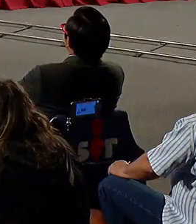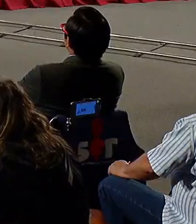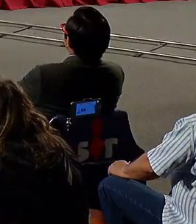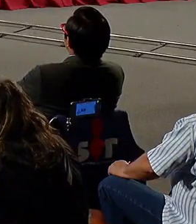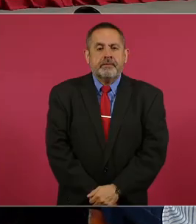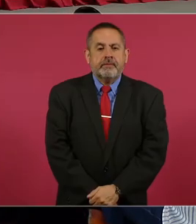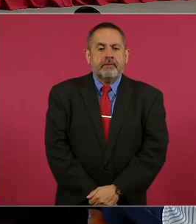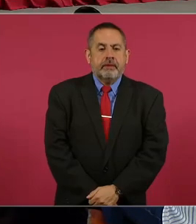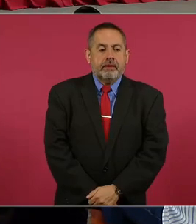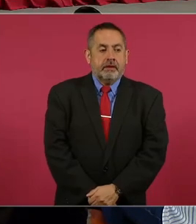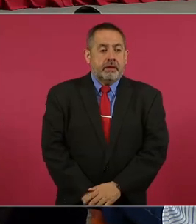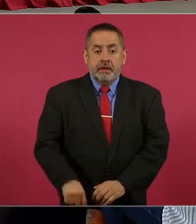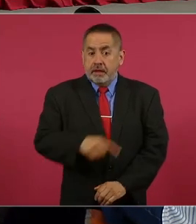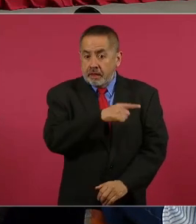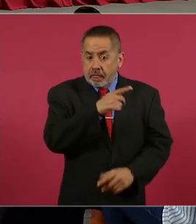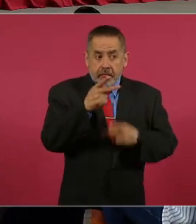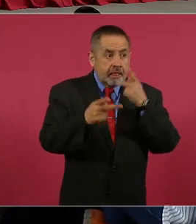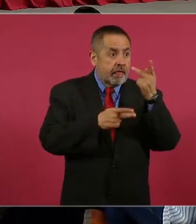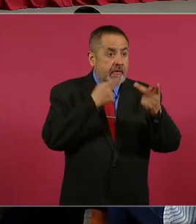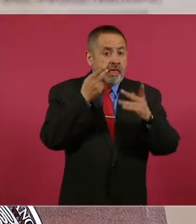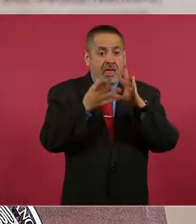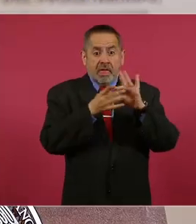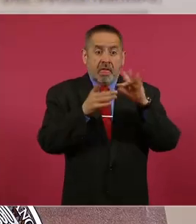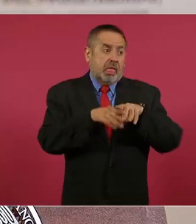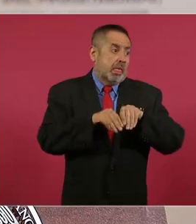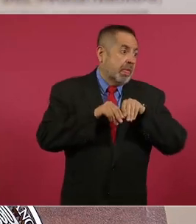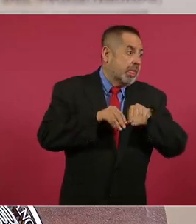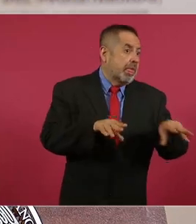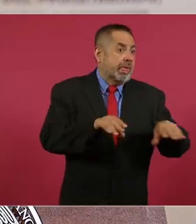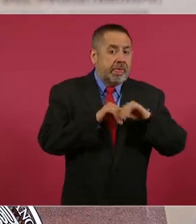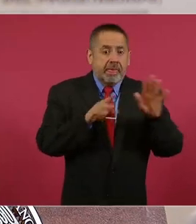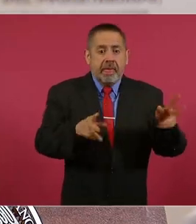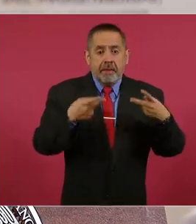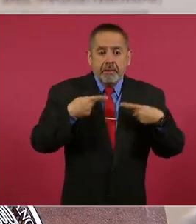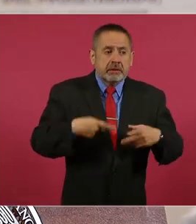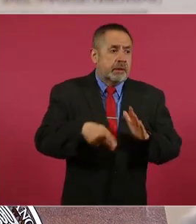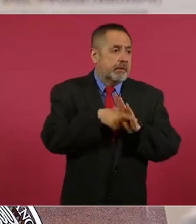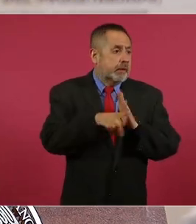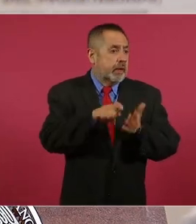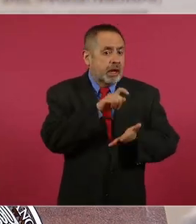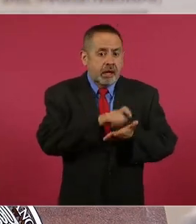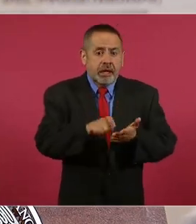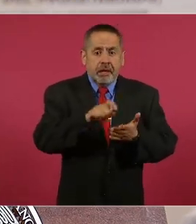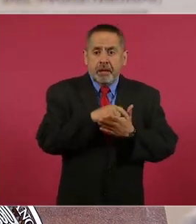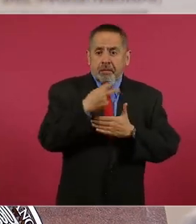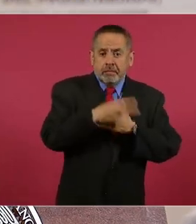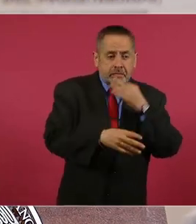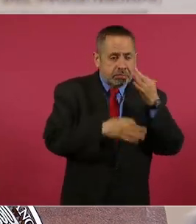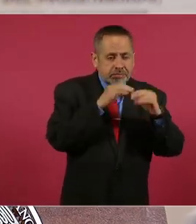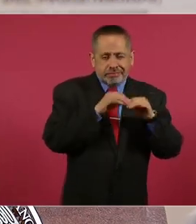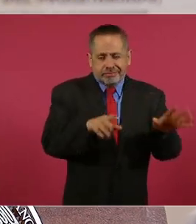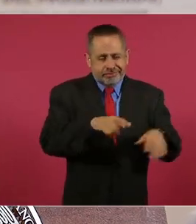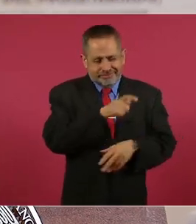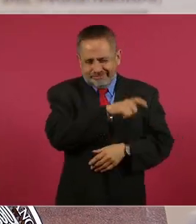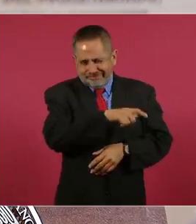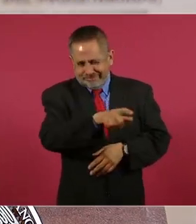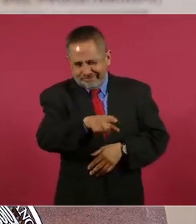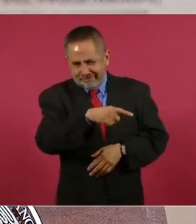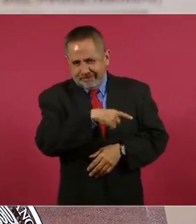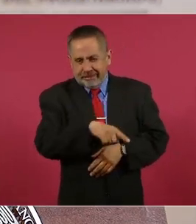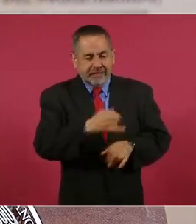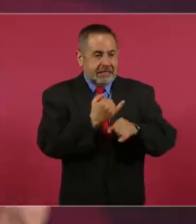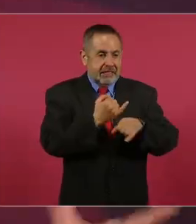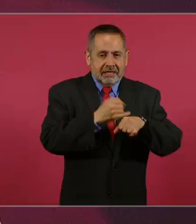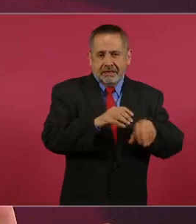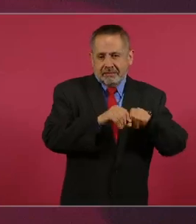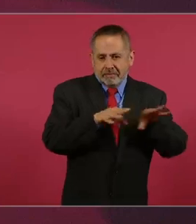una campaña de la oposición, medios, periodistas, columnistas y figuras estas del internet